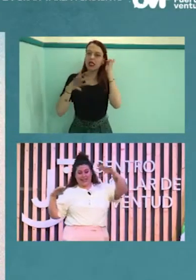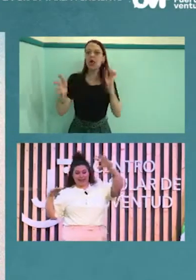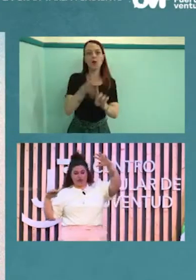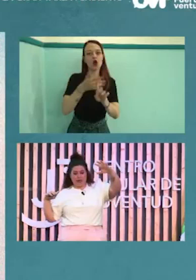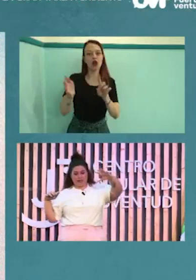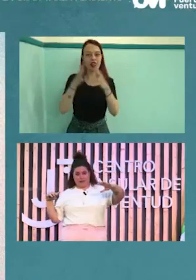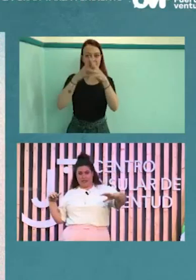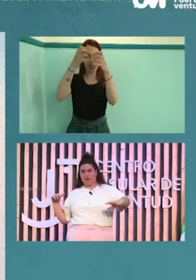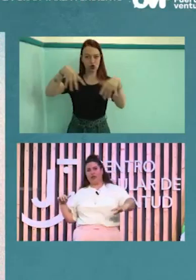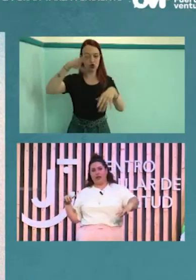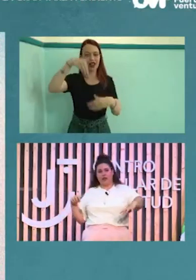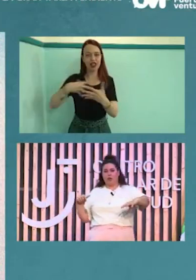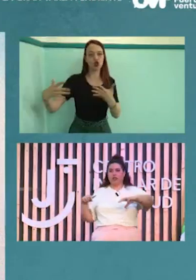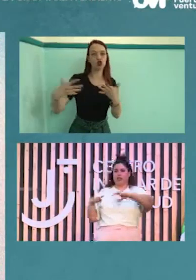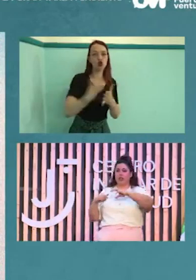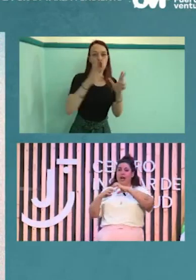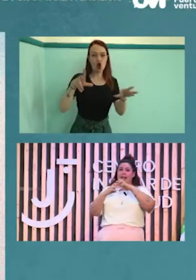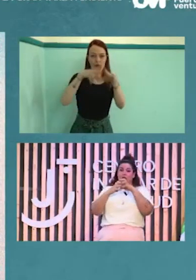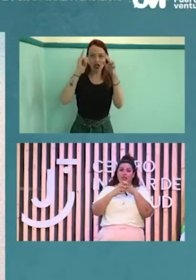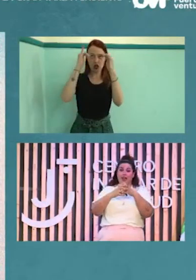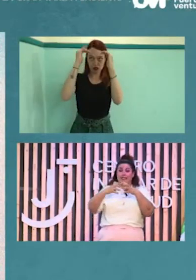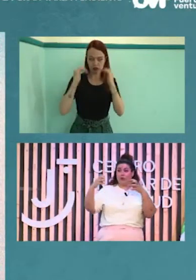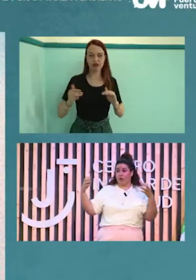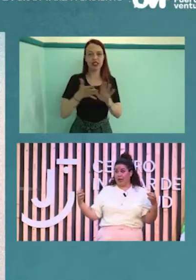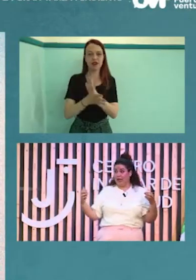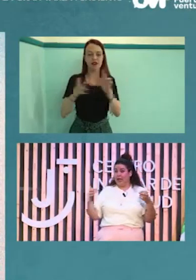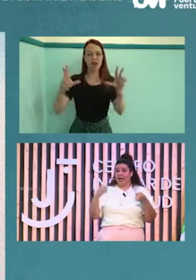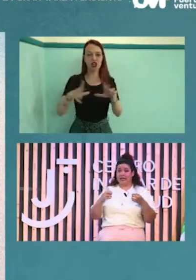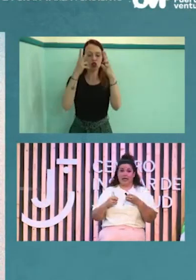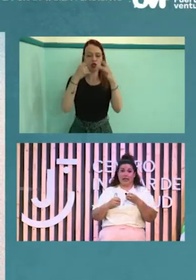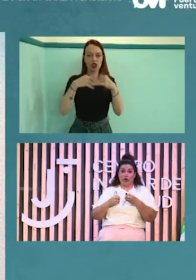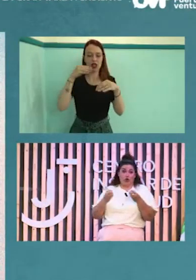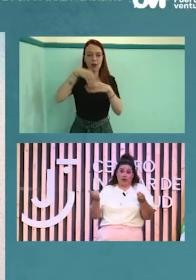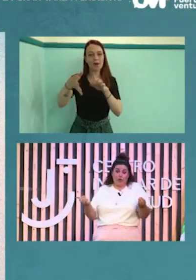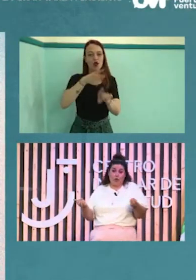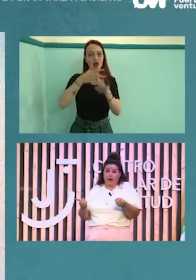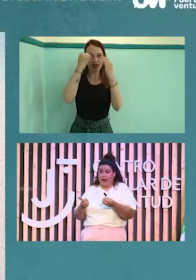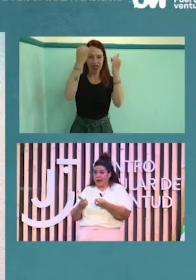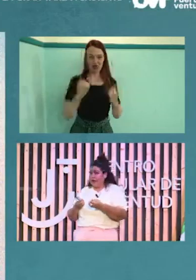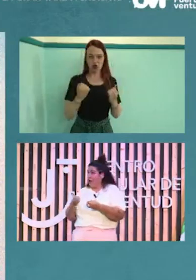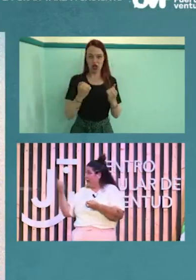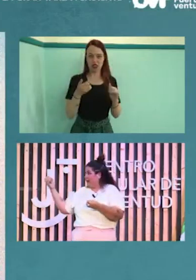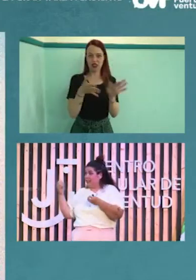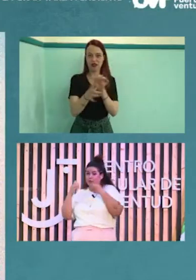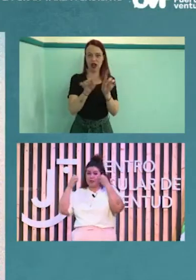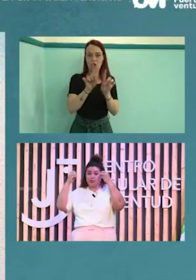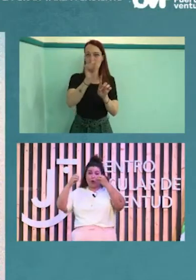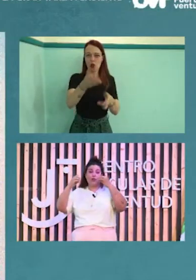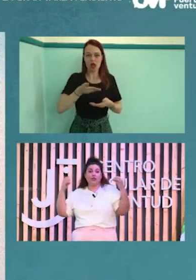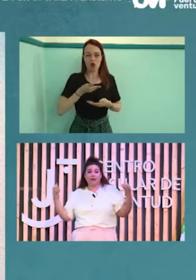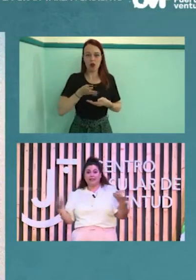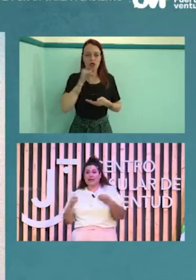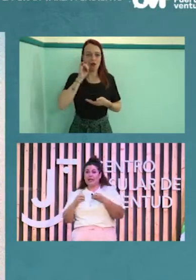que está en todas las capas de la sociedad de acuerdo tenemos la violencia institucional que es la que no nos ayuda a no a que le tiene esos esos